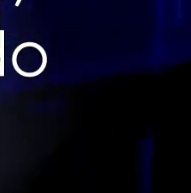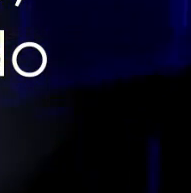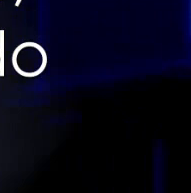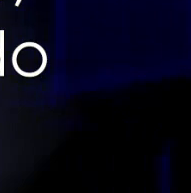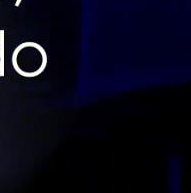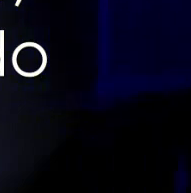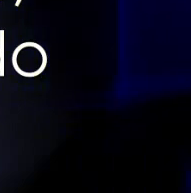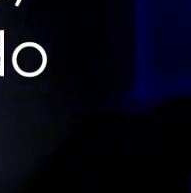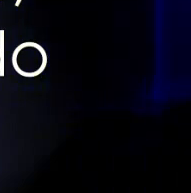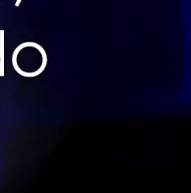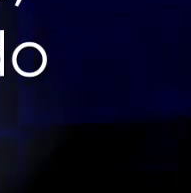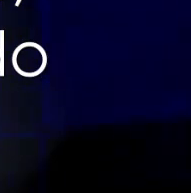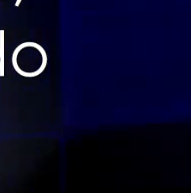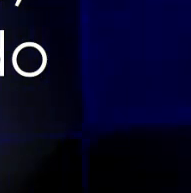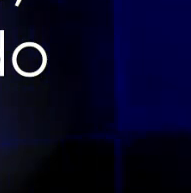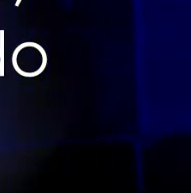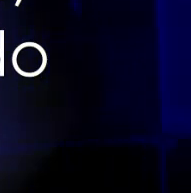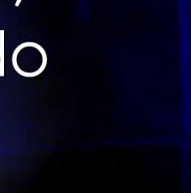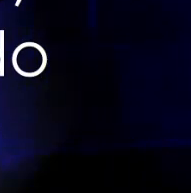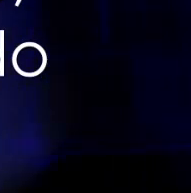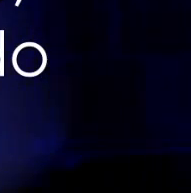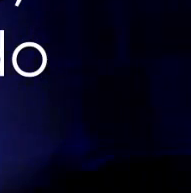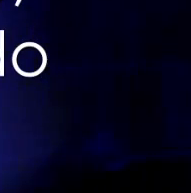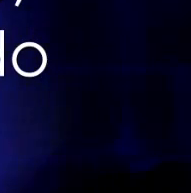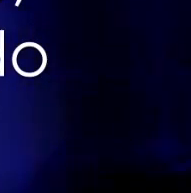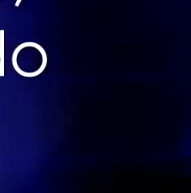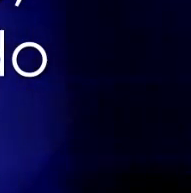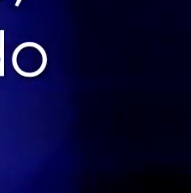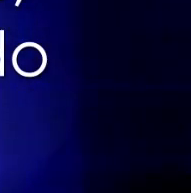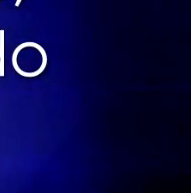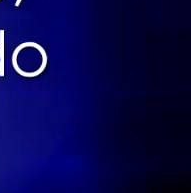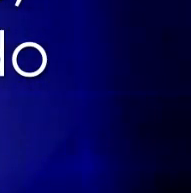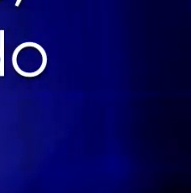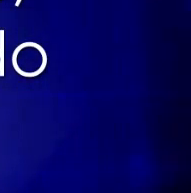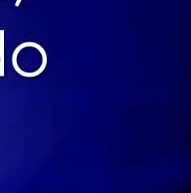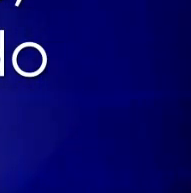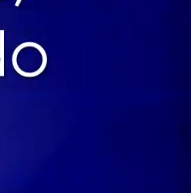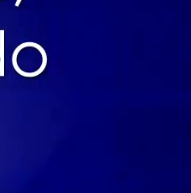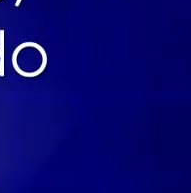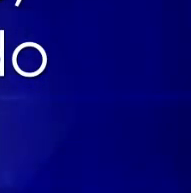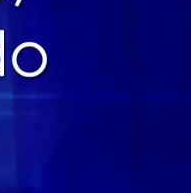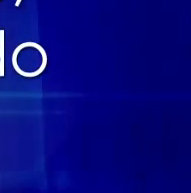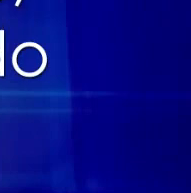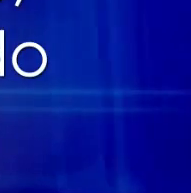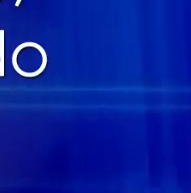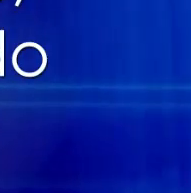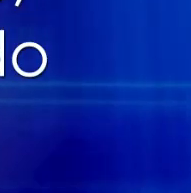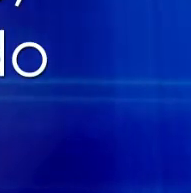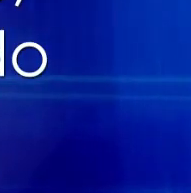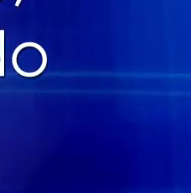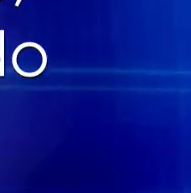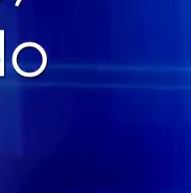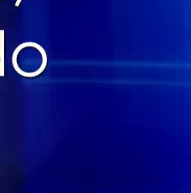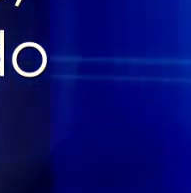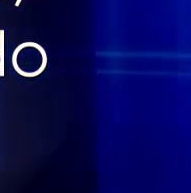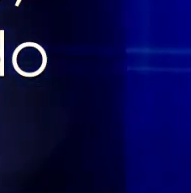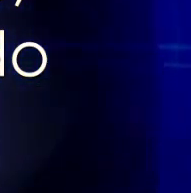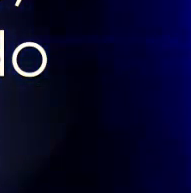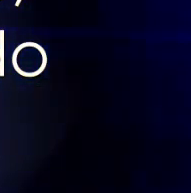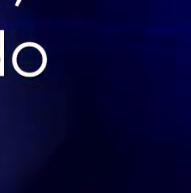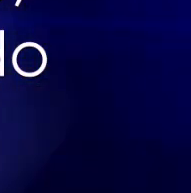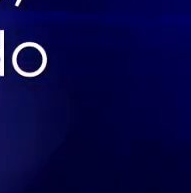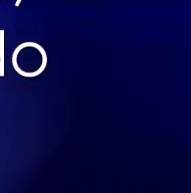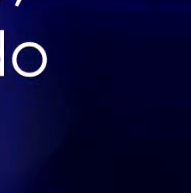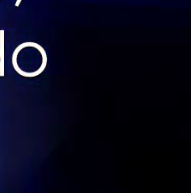Dios no es injusto. Diga conmigo, Dios no es injusto. No, pero dígalo como lo creyera, de